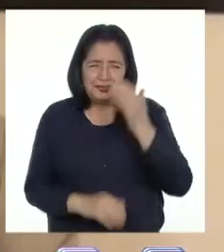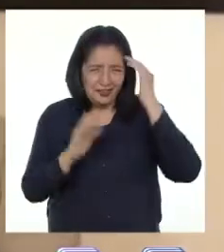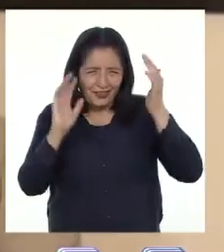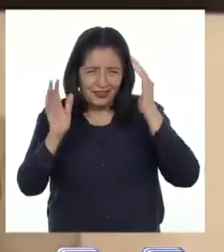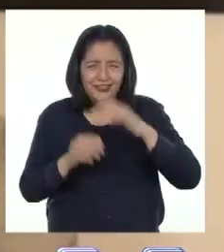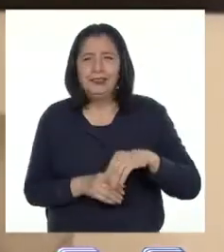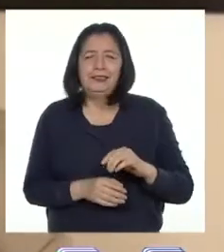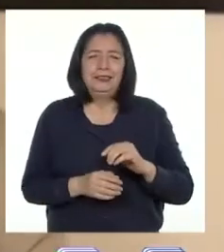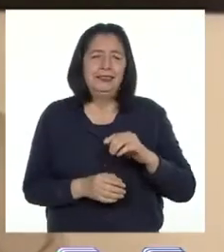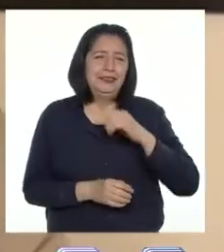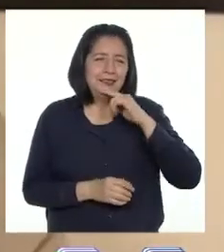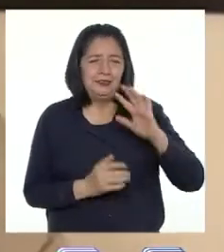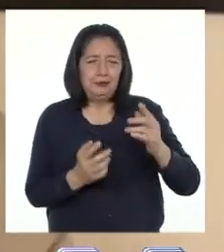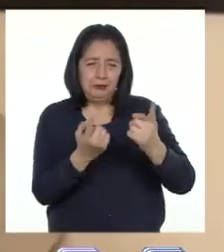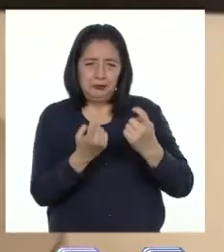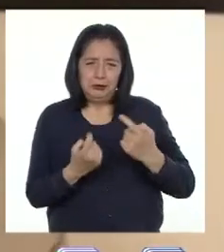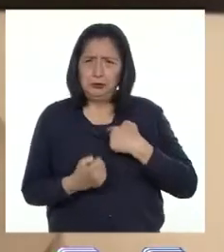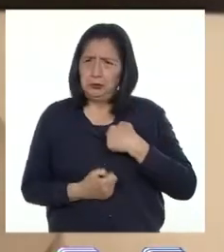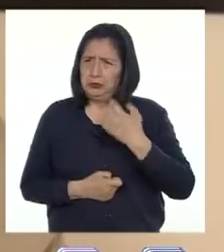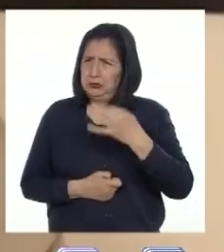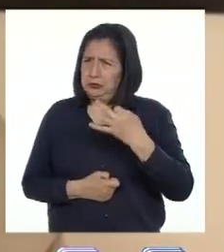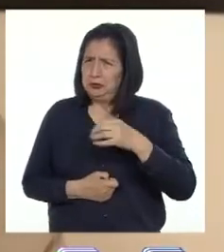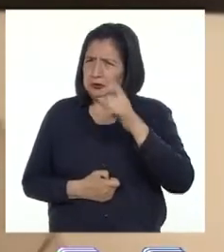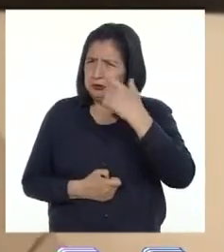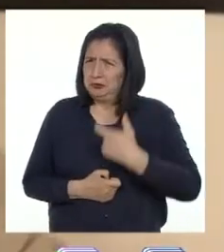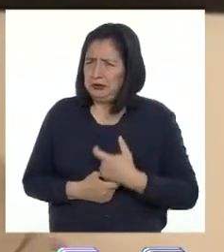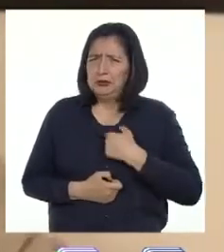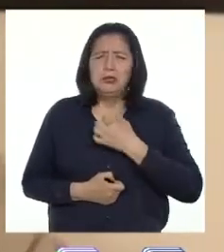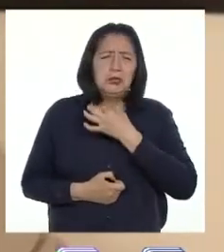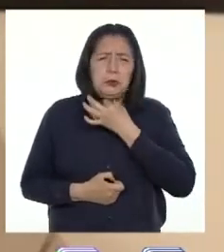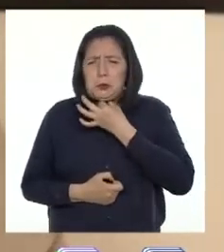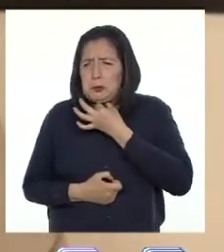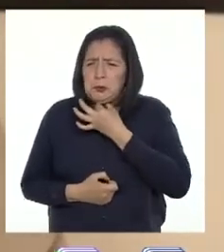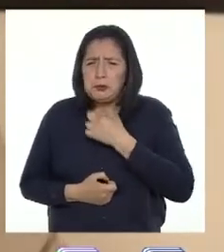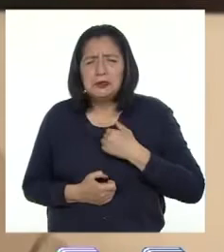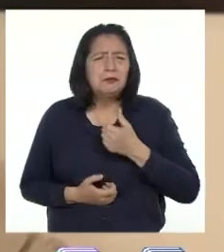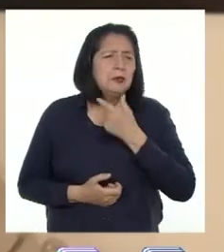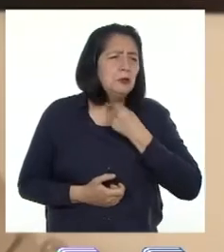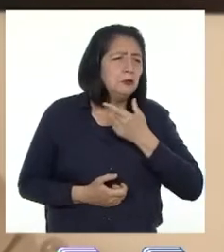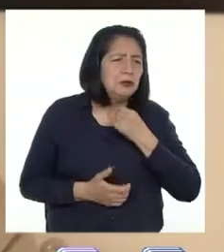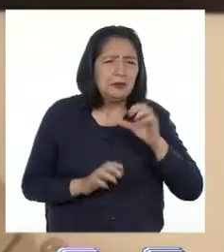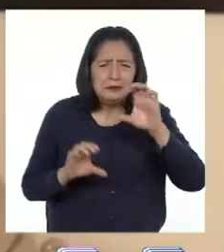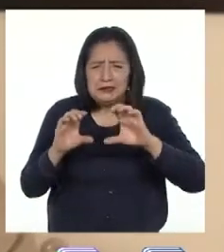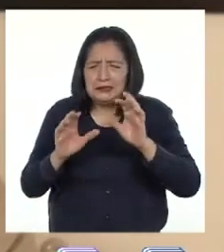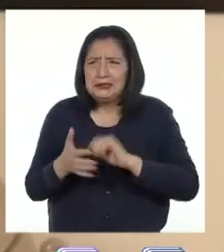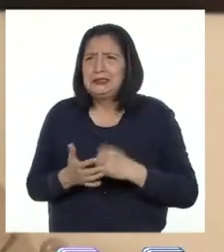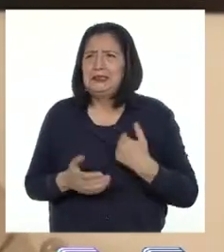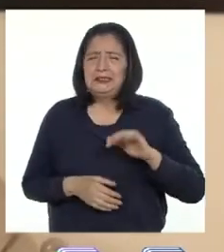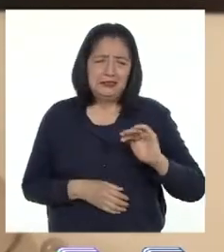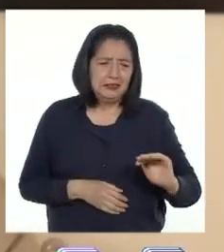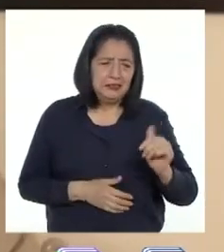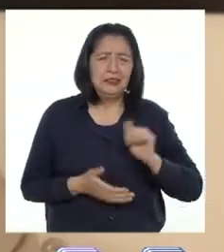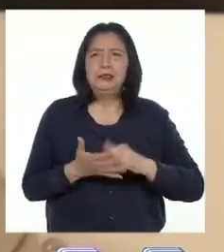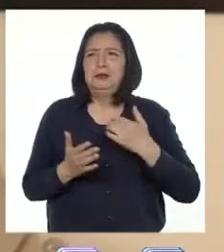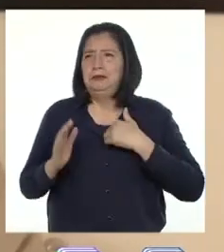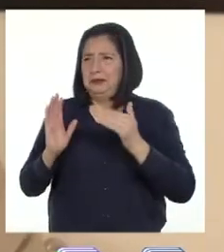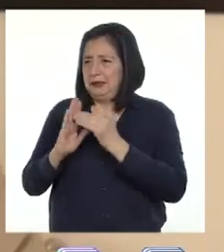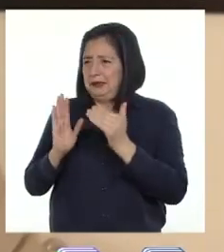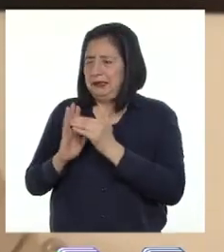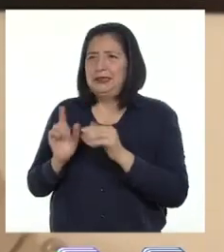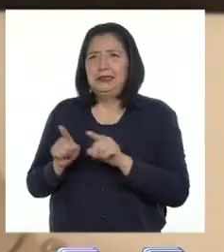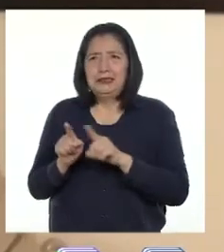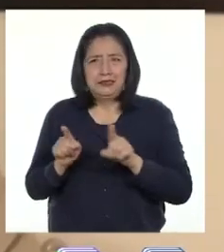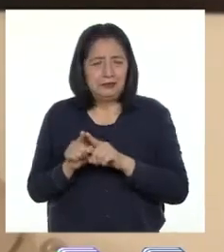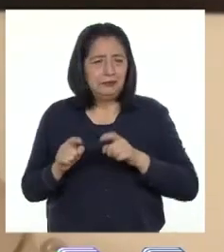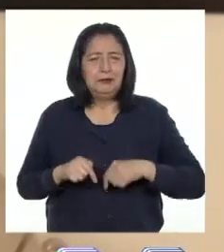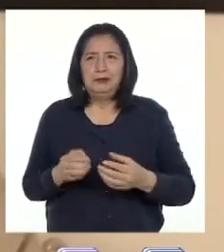gracias por sus preguntas. Yo realmente siempre he sido una persona curiosa, me encantaba la ciencia de chiquita. Y en mi casa también daban el espacio